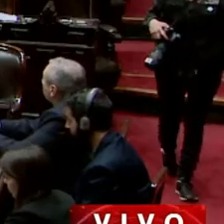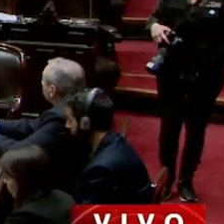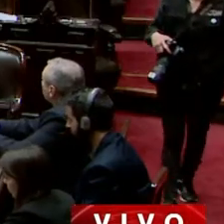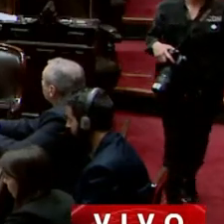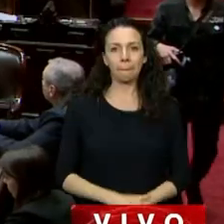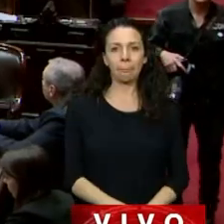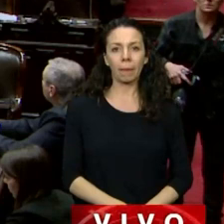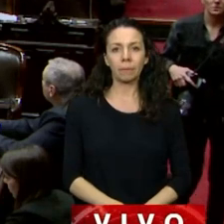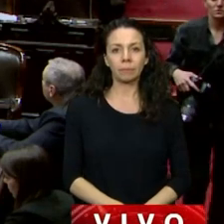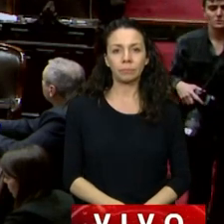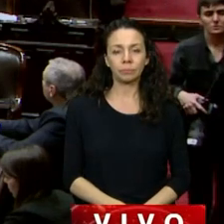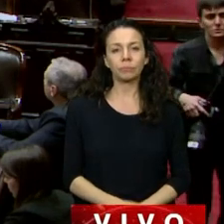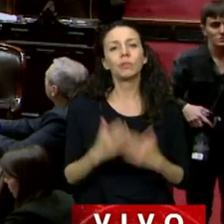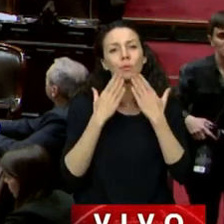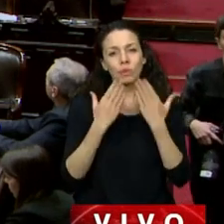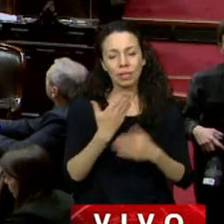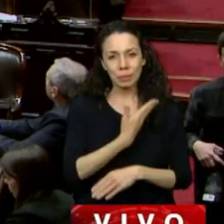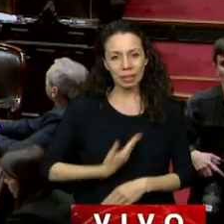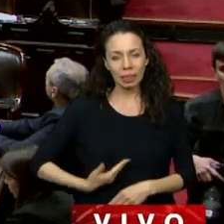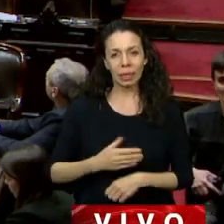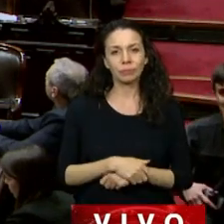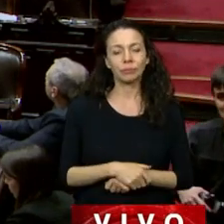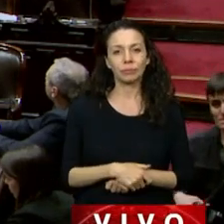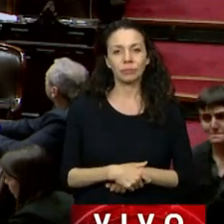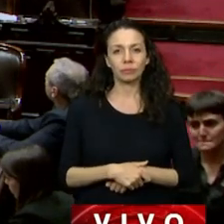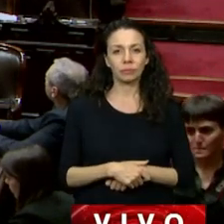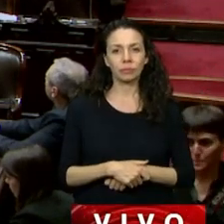Gracias, señor presidente. Bueno,